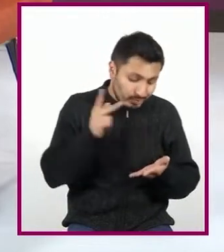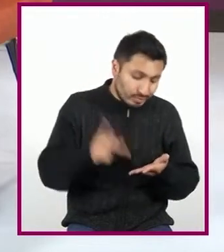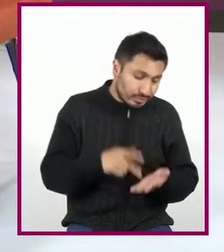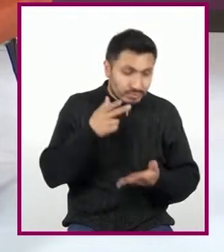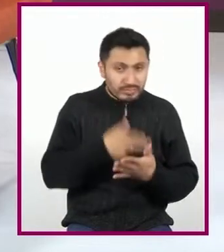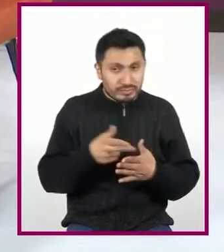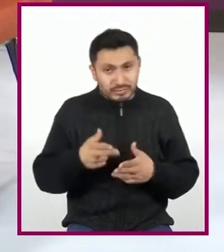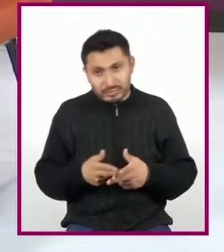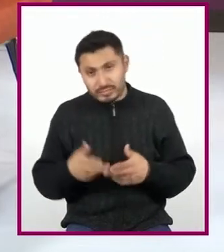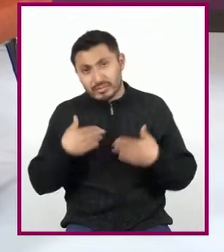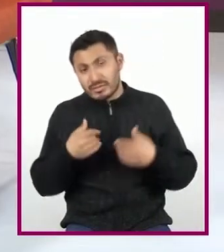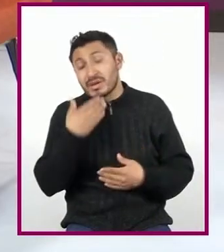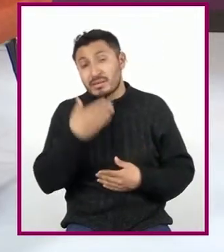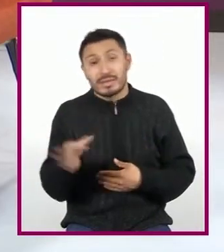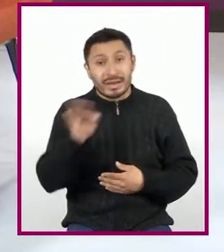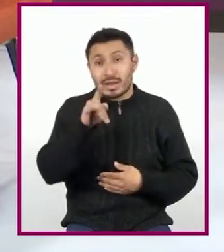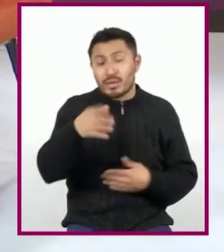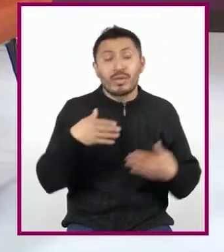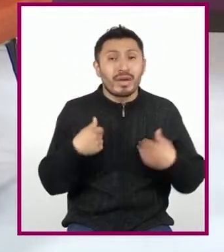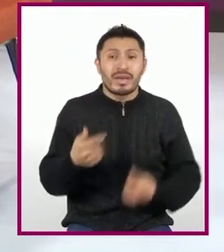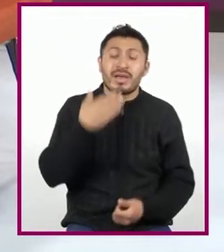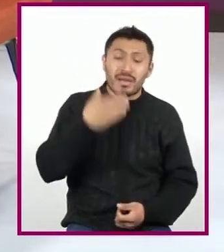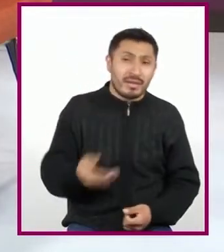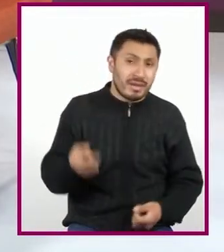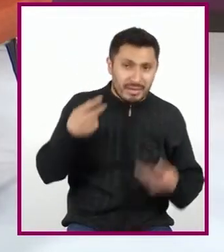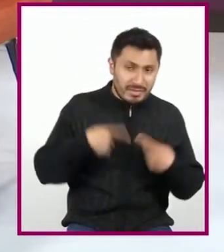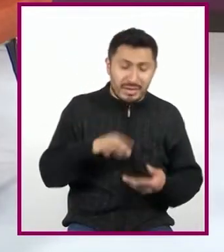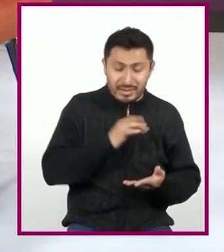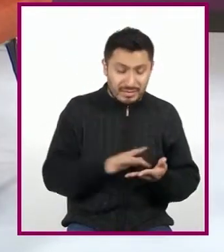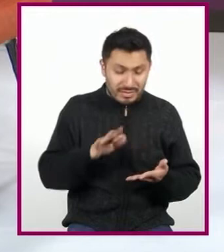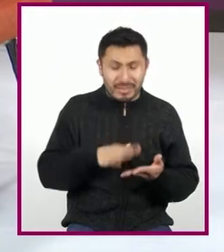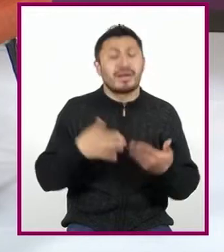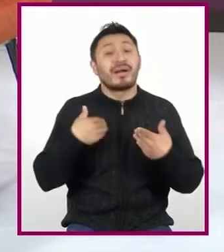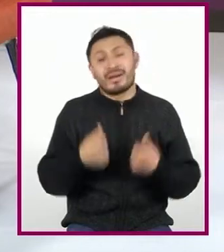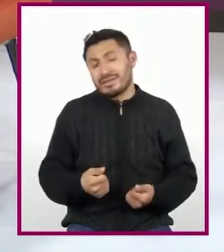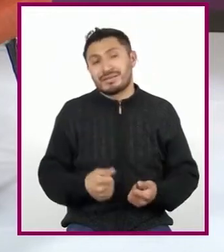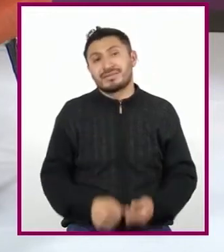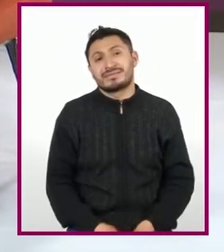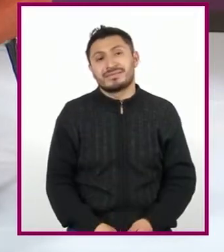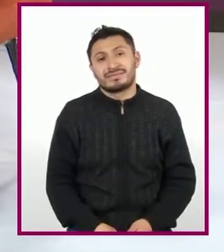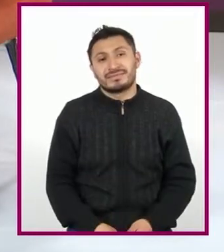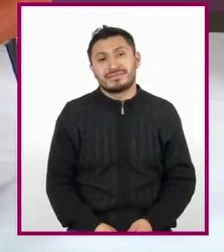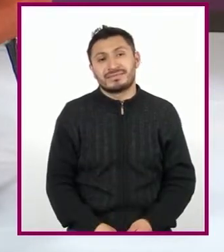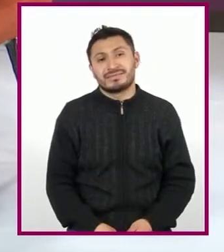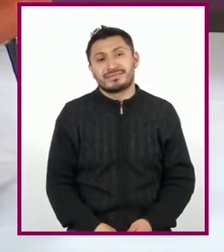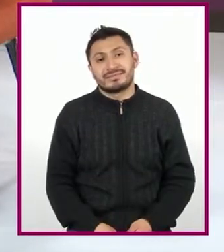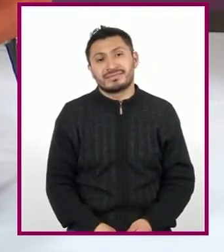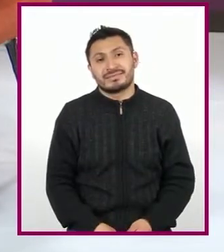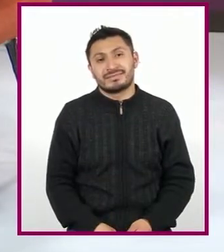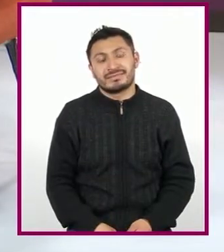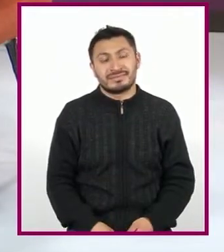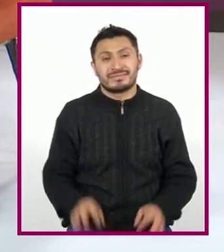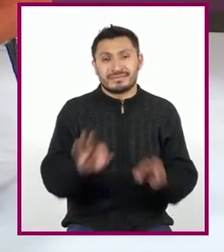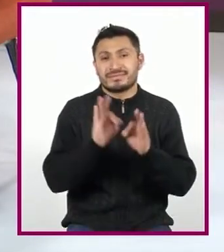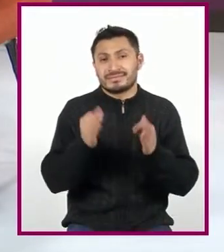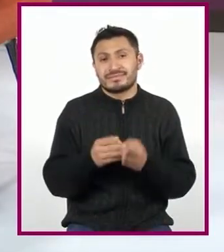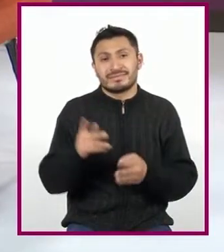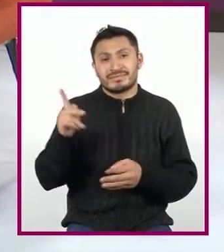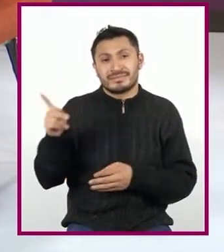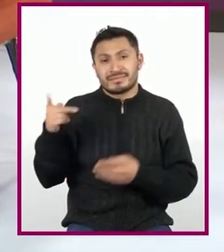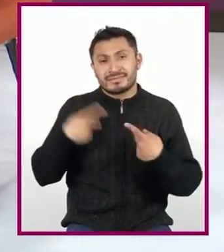obra. Tercero, escriban lo que realmente conocen. No supongan